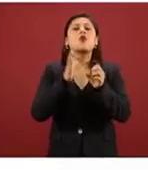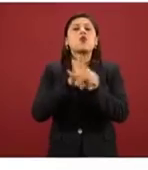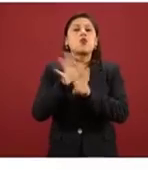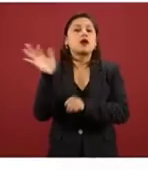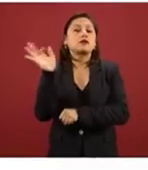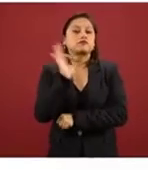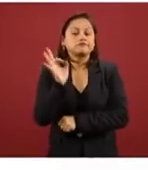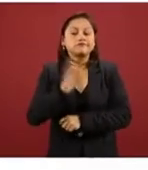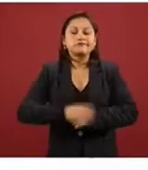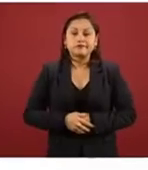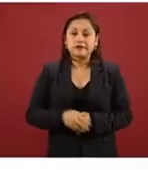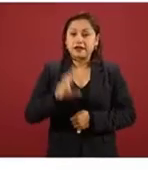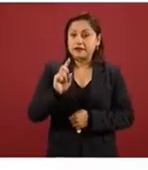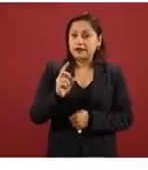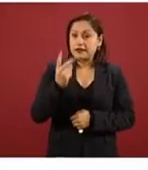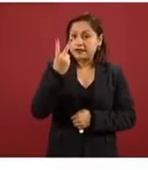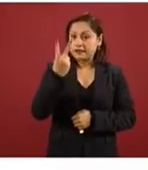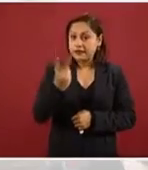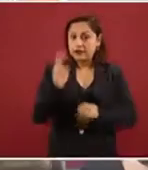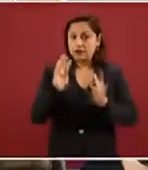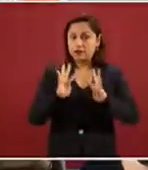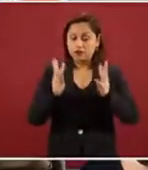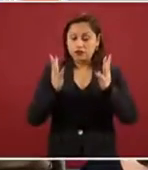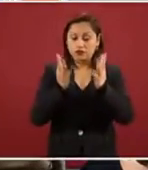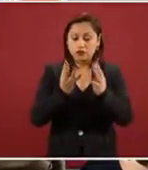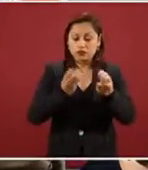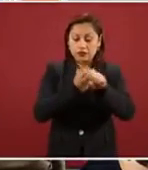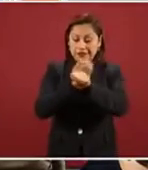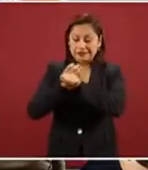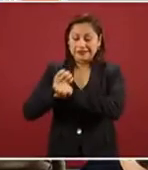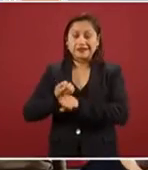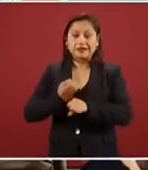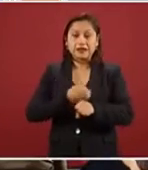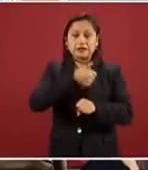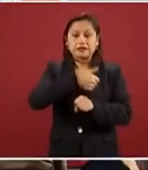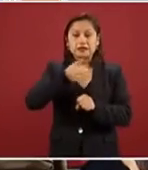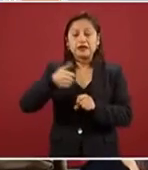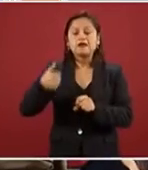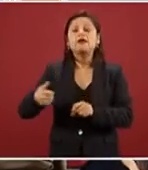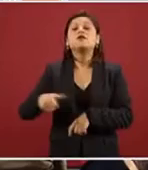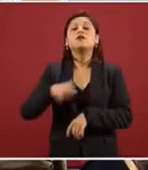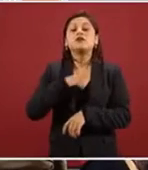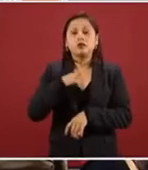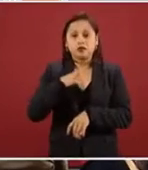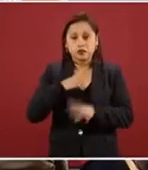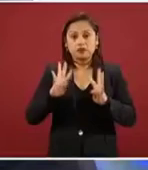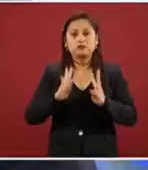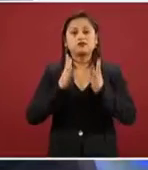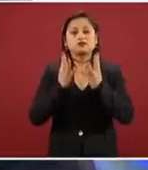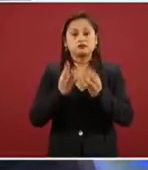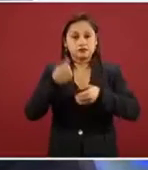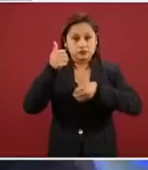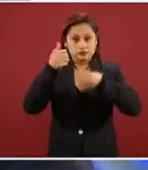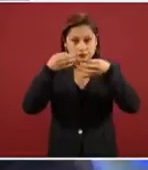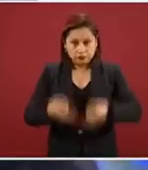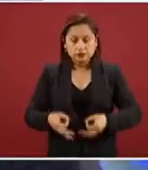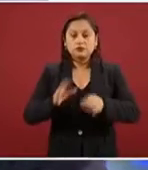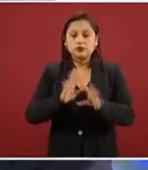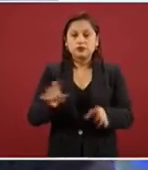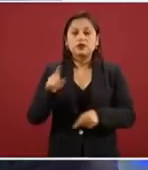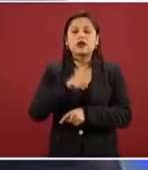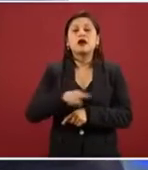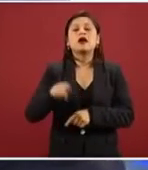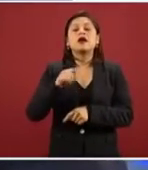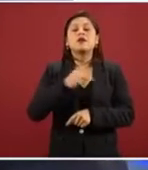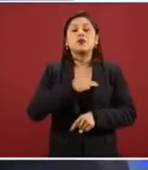32 consejos estatales se encuentran instalados, cerca de 1,900 consejos municipales de protección civil se encuentran